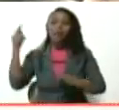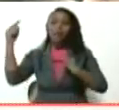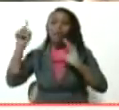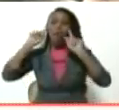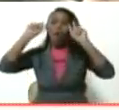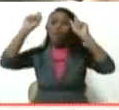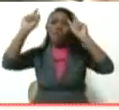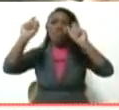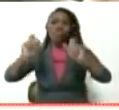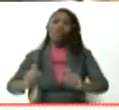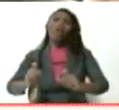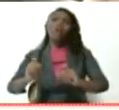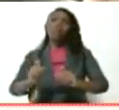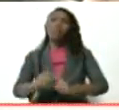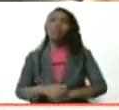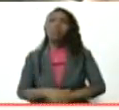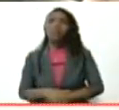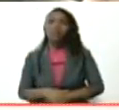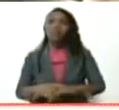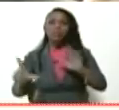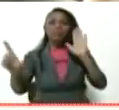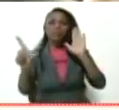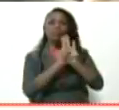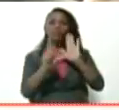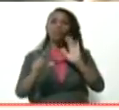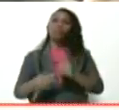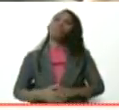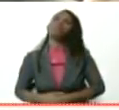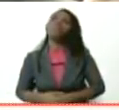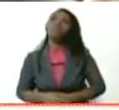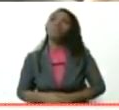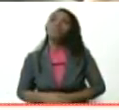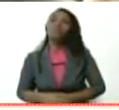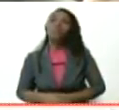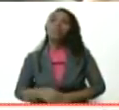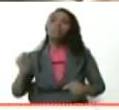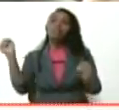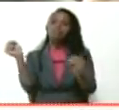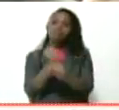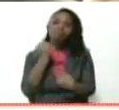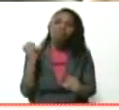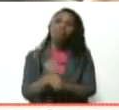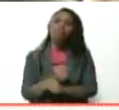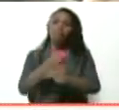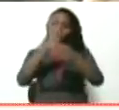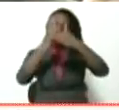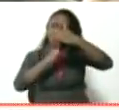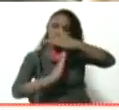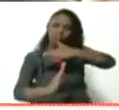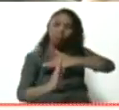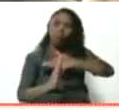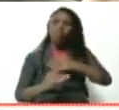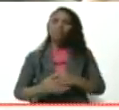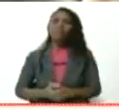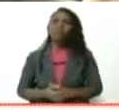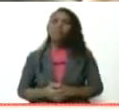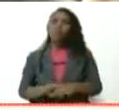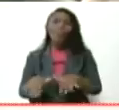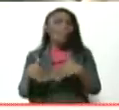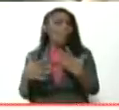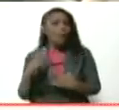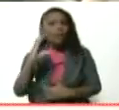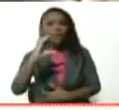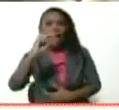existe, el alto nivel profesional, legítimo de trabajo, de honestidad del actual CNE